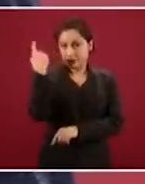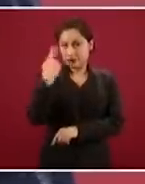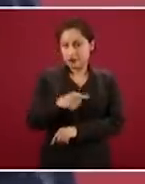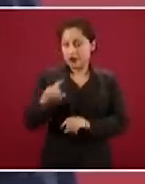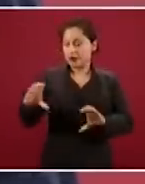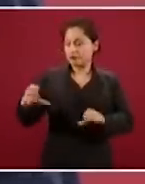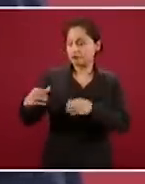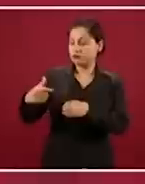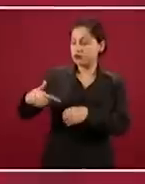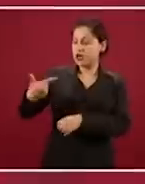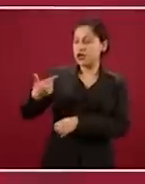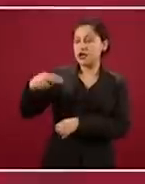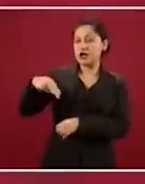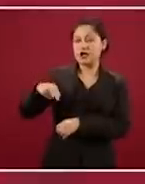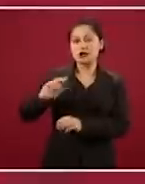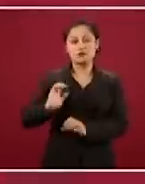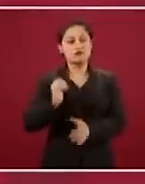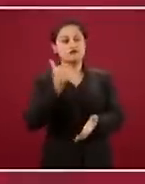todo el país.